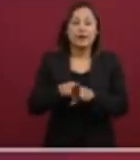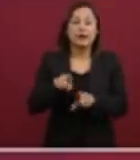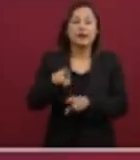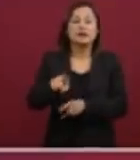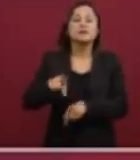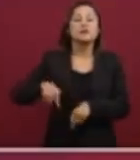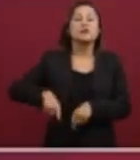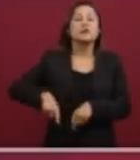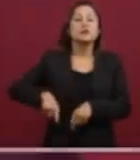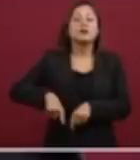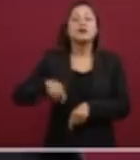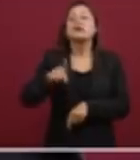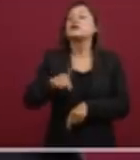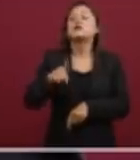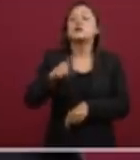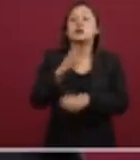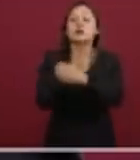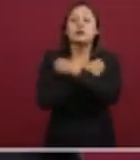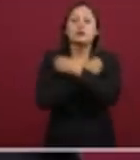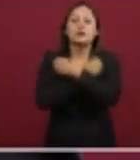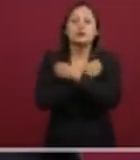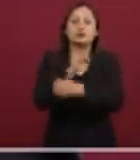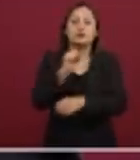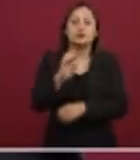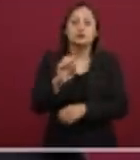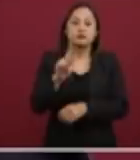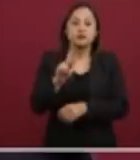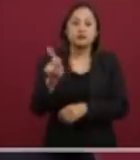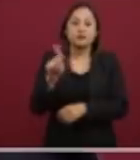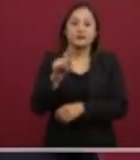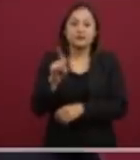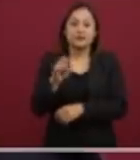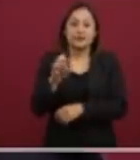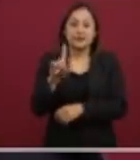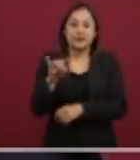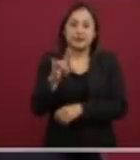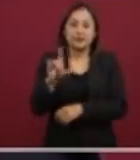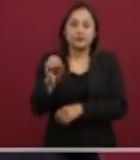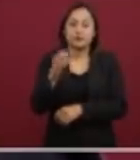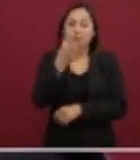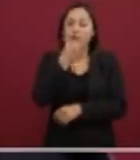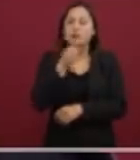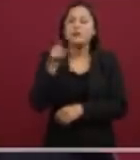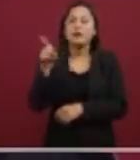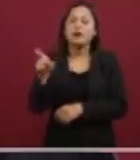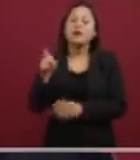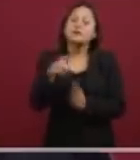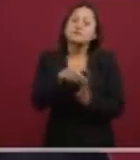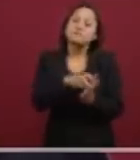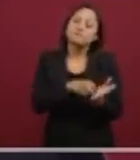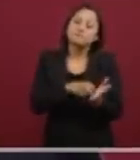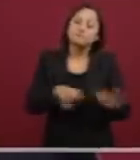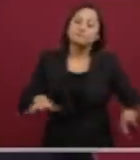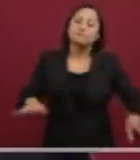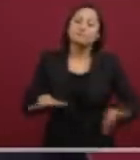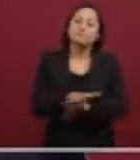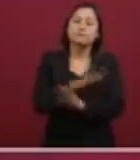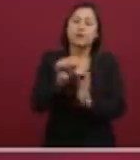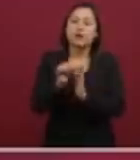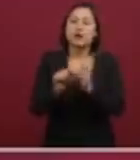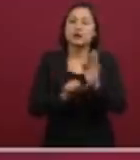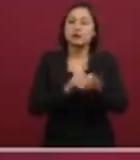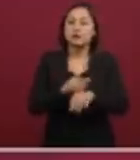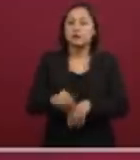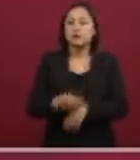reformaron la Constitución, el artículo tercero, y pusieron la educación media